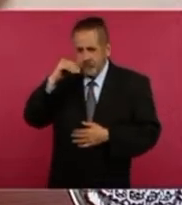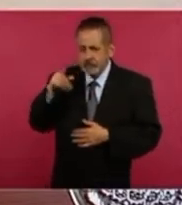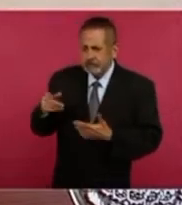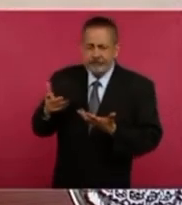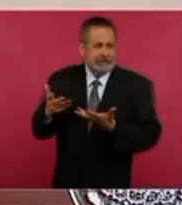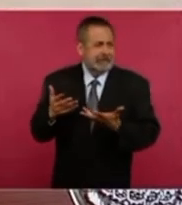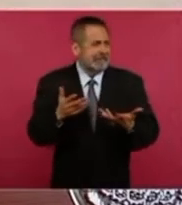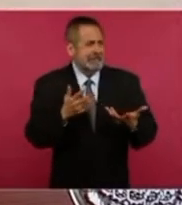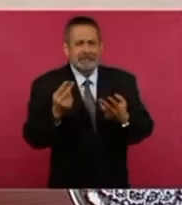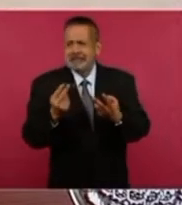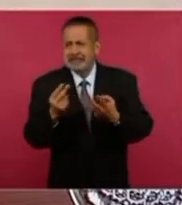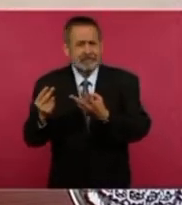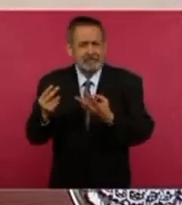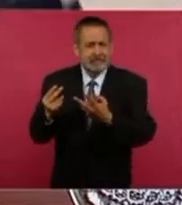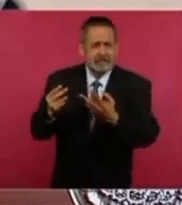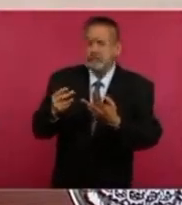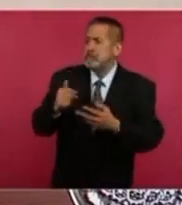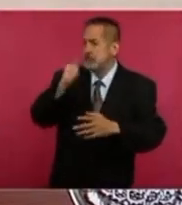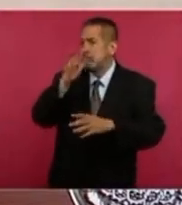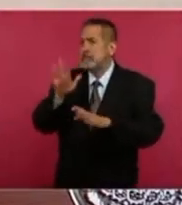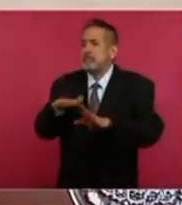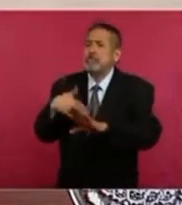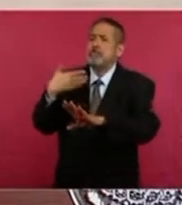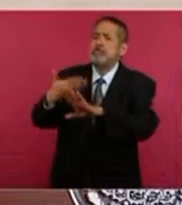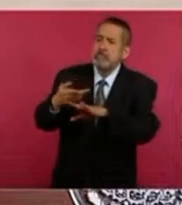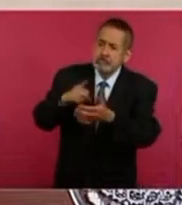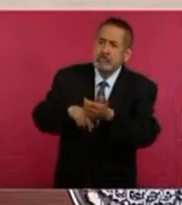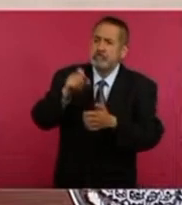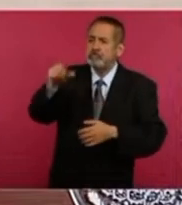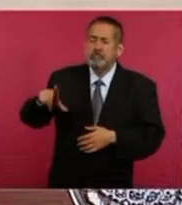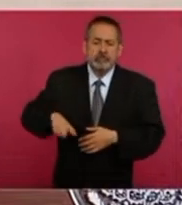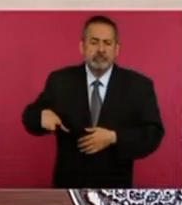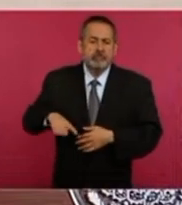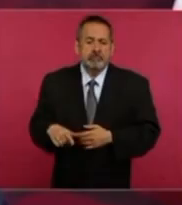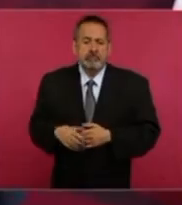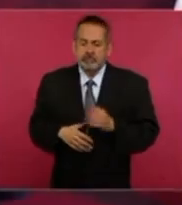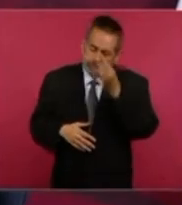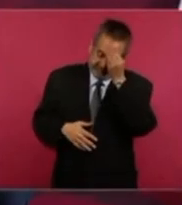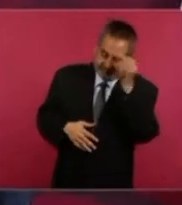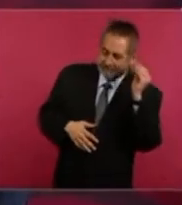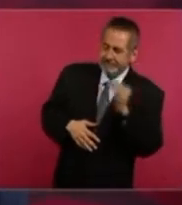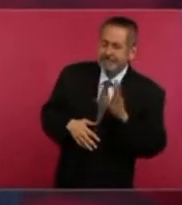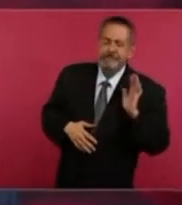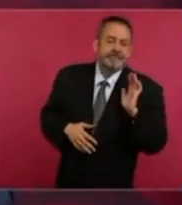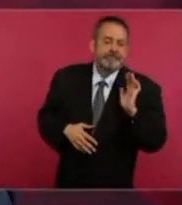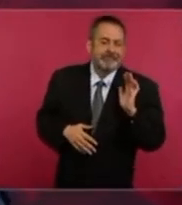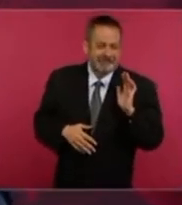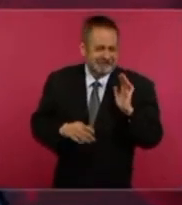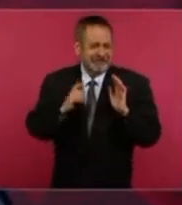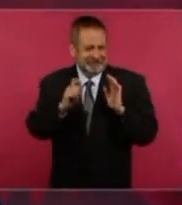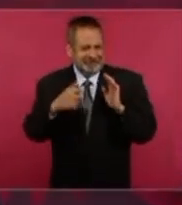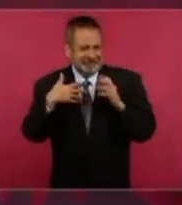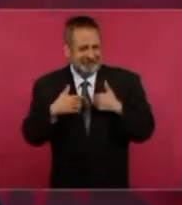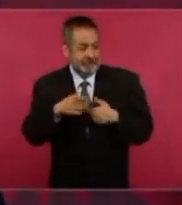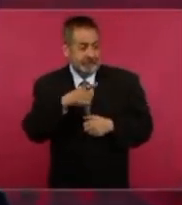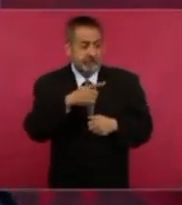rebele en contra de sus autoridades, o sea, crear